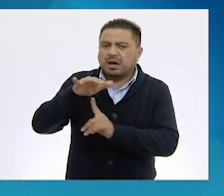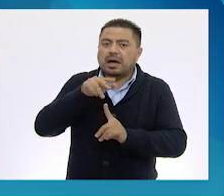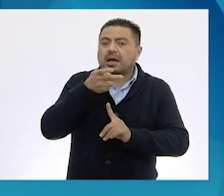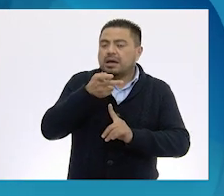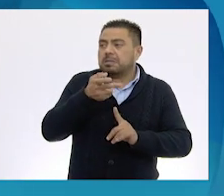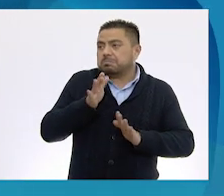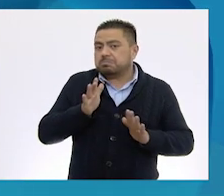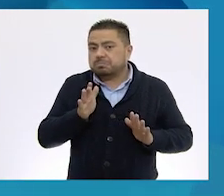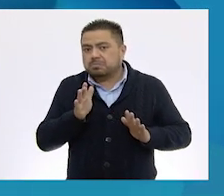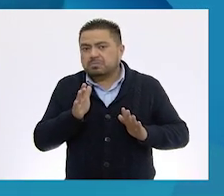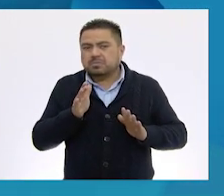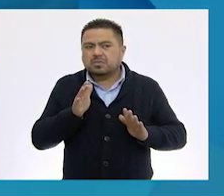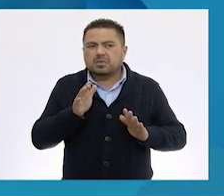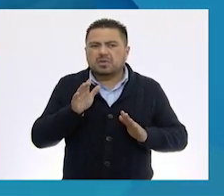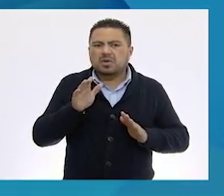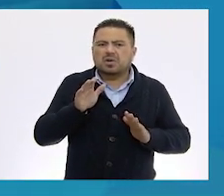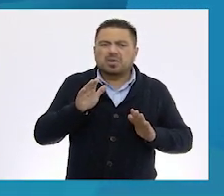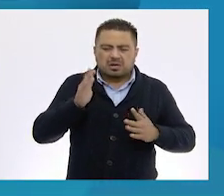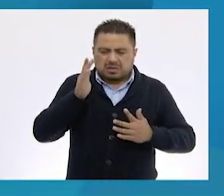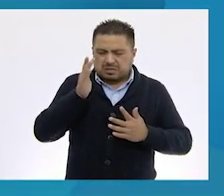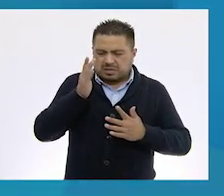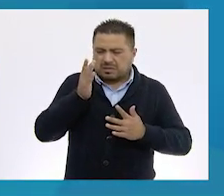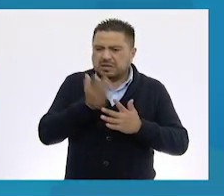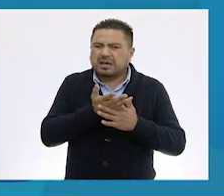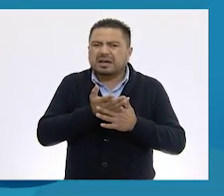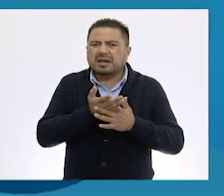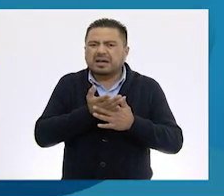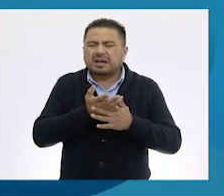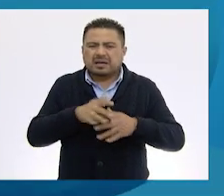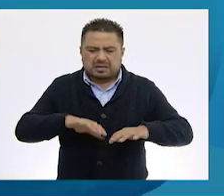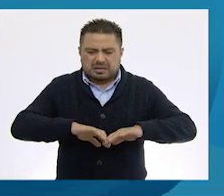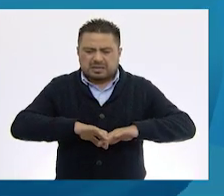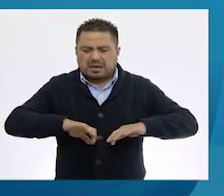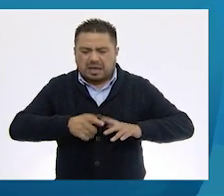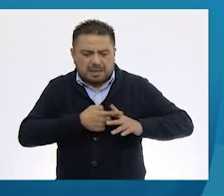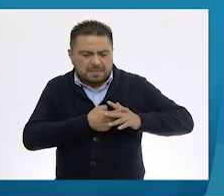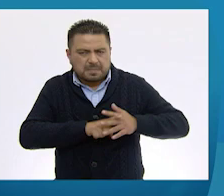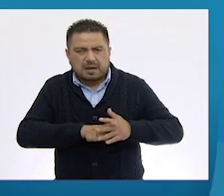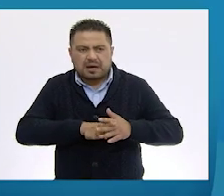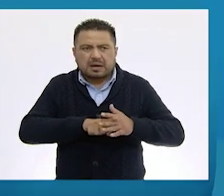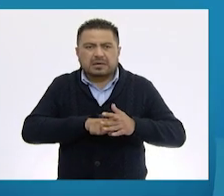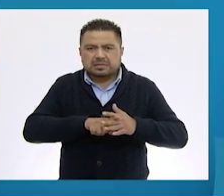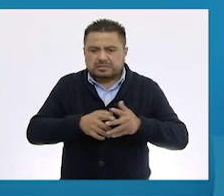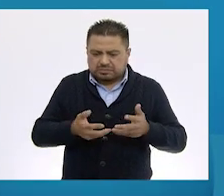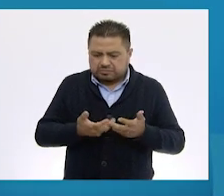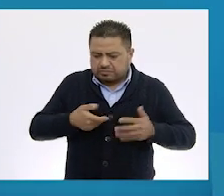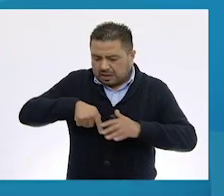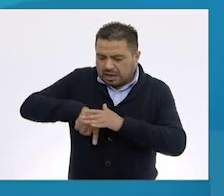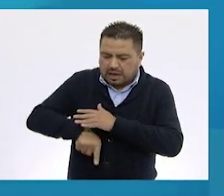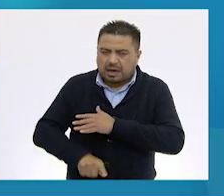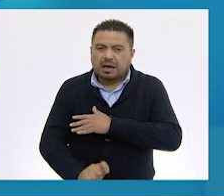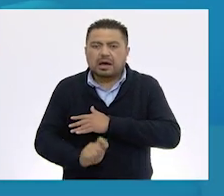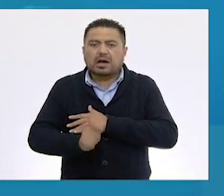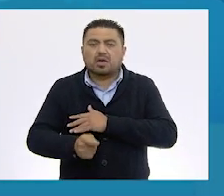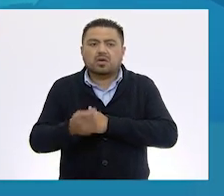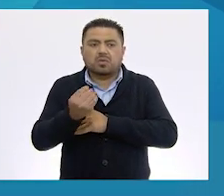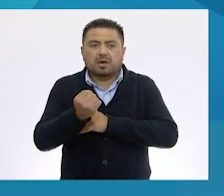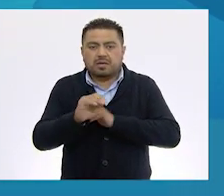O sea, el cosmos dividido a partir de la superficie de la Tierra en 9